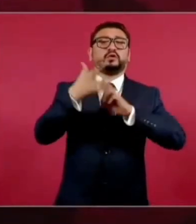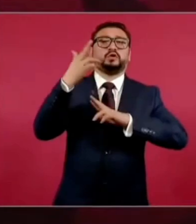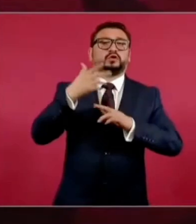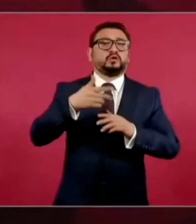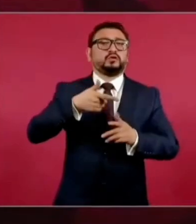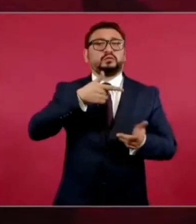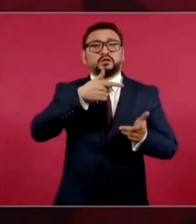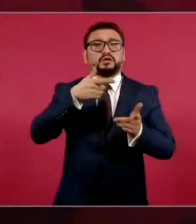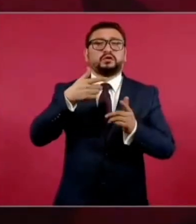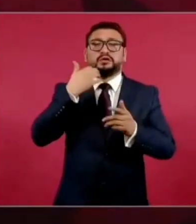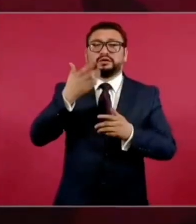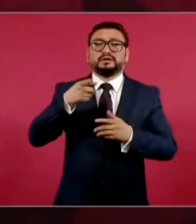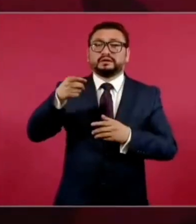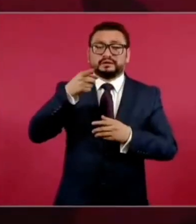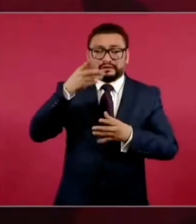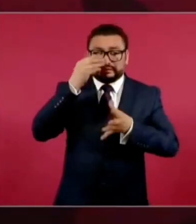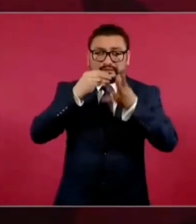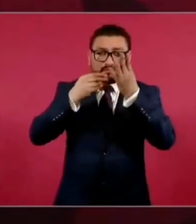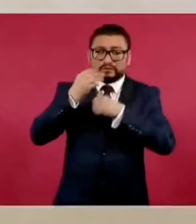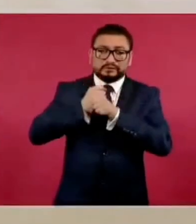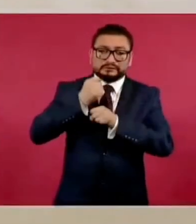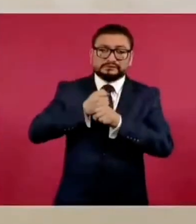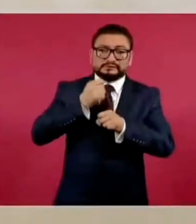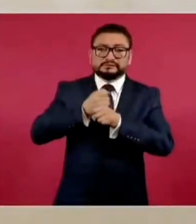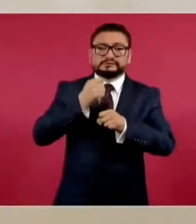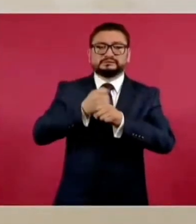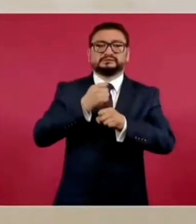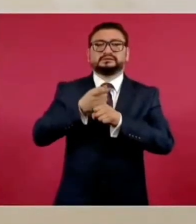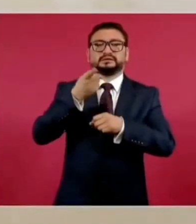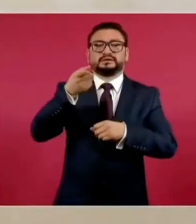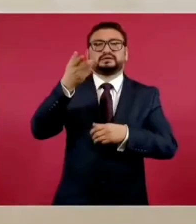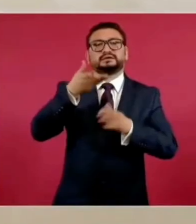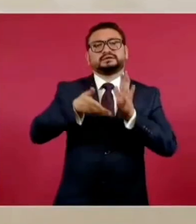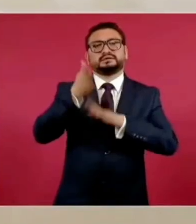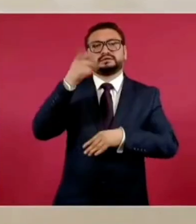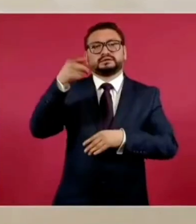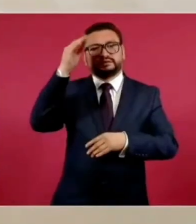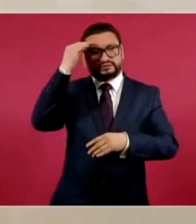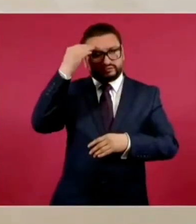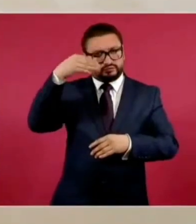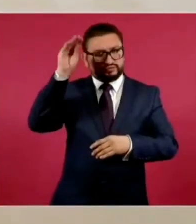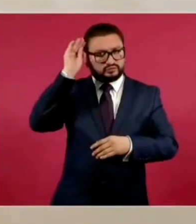y estuvo entrenándose en Cuba.